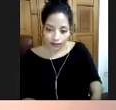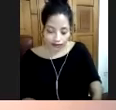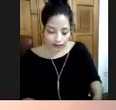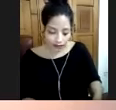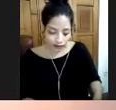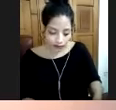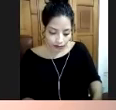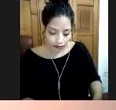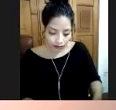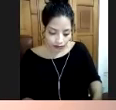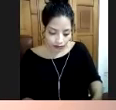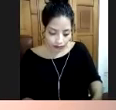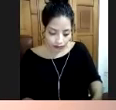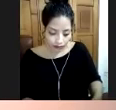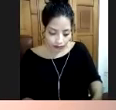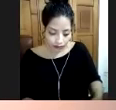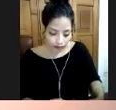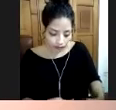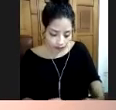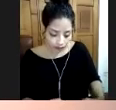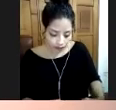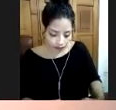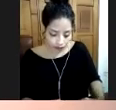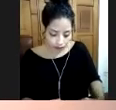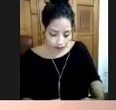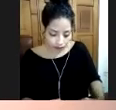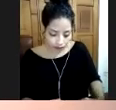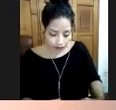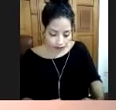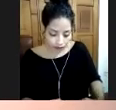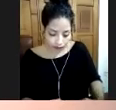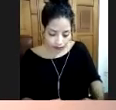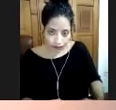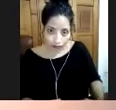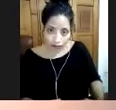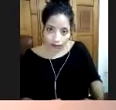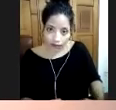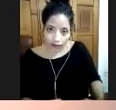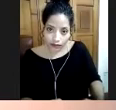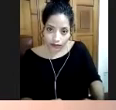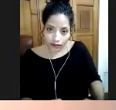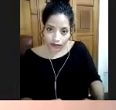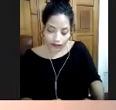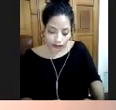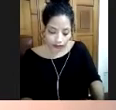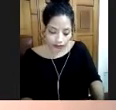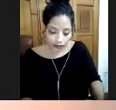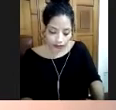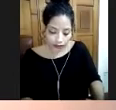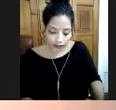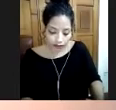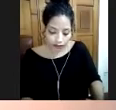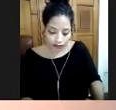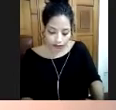perjudicarnos. Entonces, estas plataformas a veces nos piden datos que